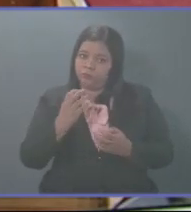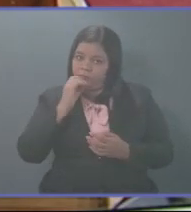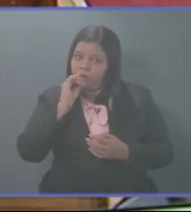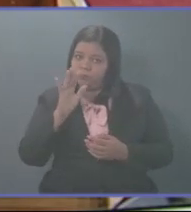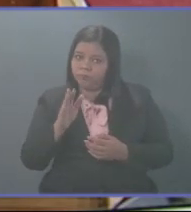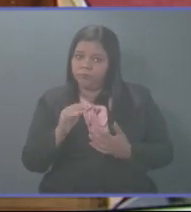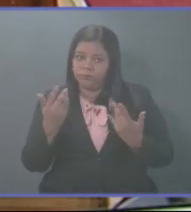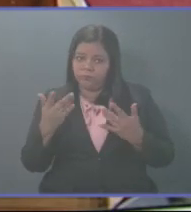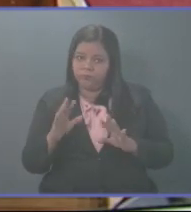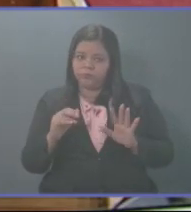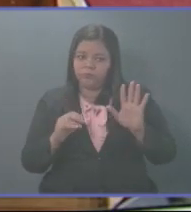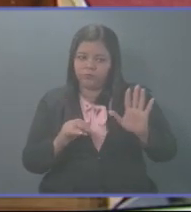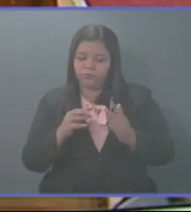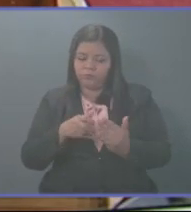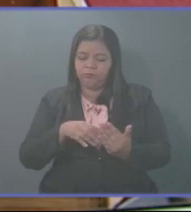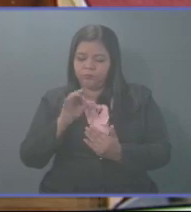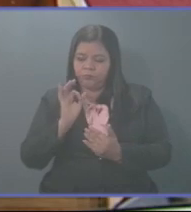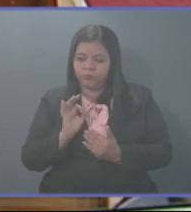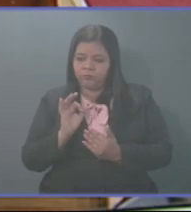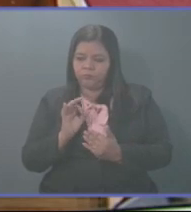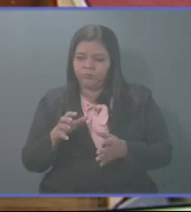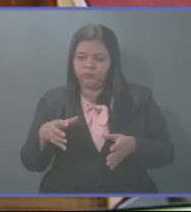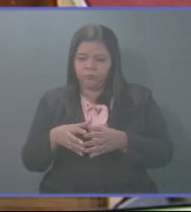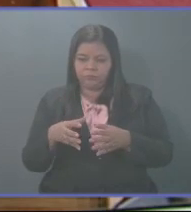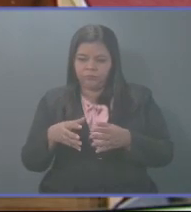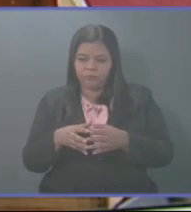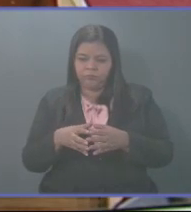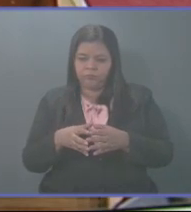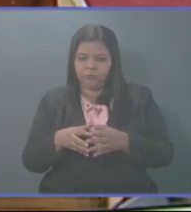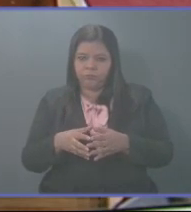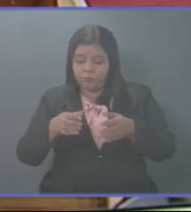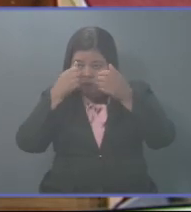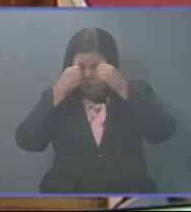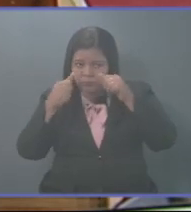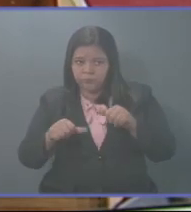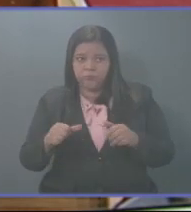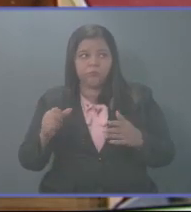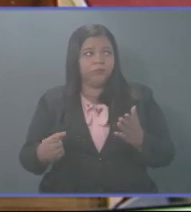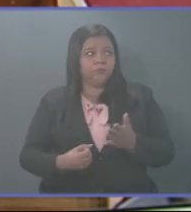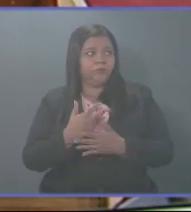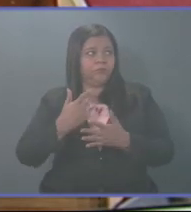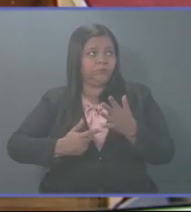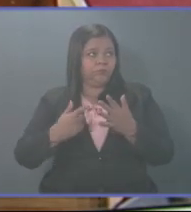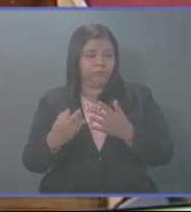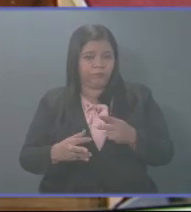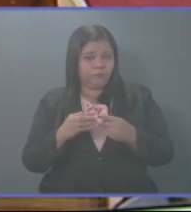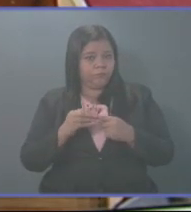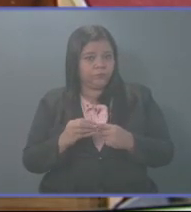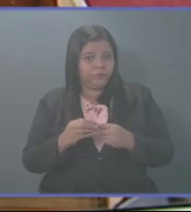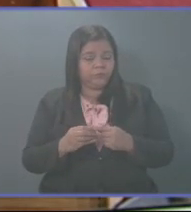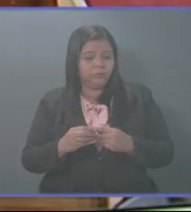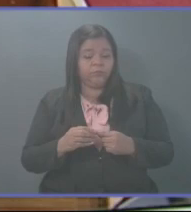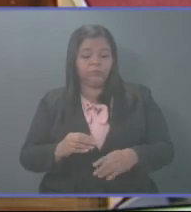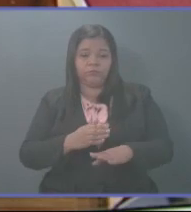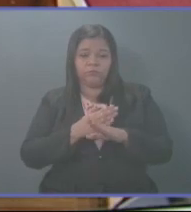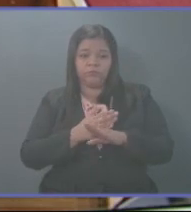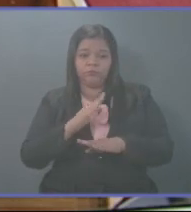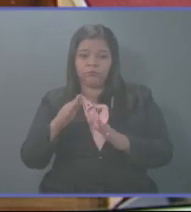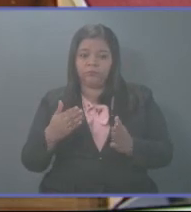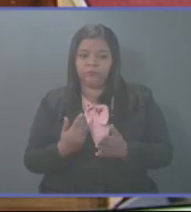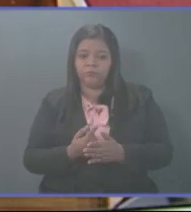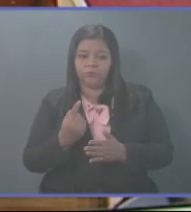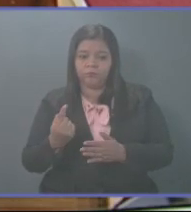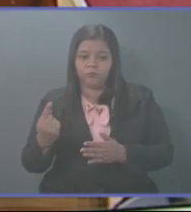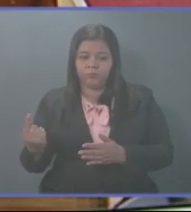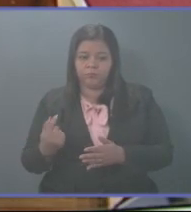de los 5 expedientes citados, el grupo gestor para la aprobación de una normativa especial de atención y protección a personas víctimas de